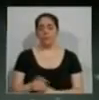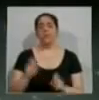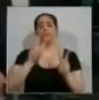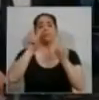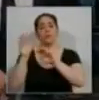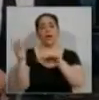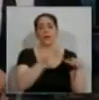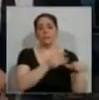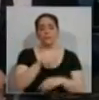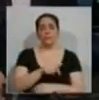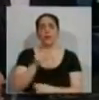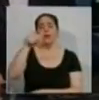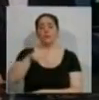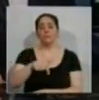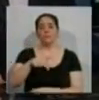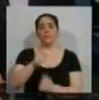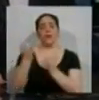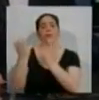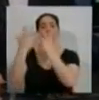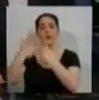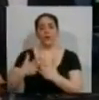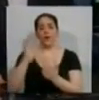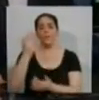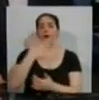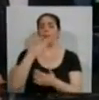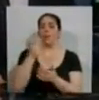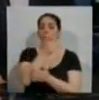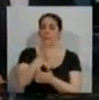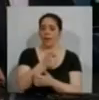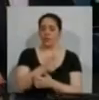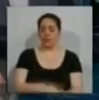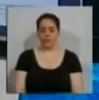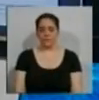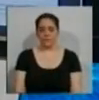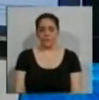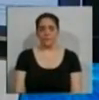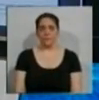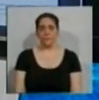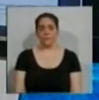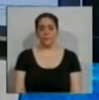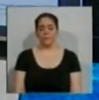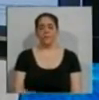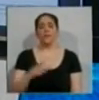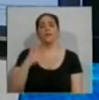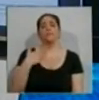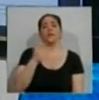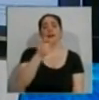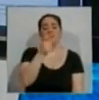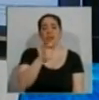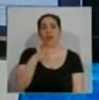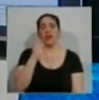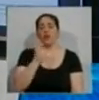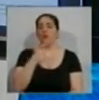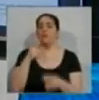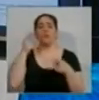Pablo, nos metemos en el mundo de la tecnología para hablar de aplicaciones. Irina, te escuchamos. Aplicaciones con fines sociales. Esto se va a